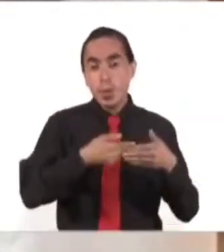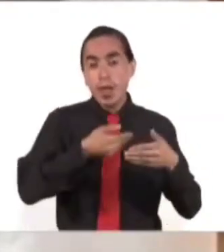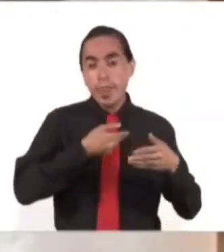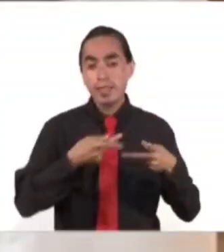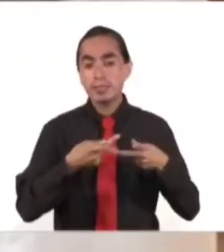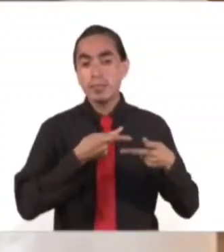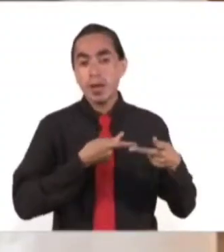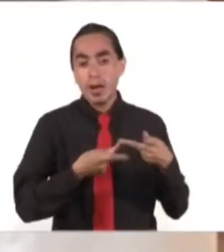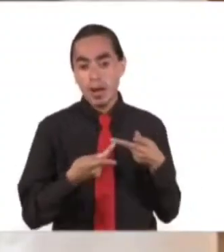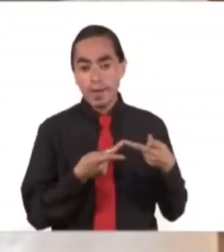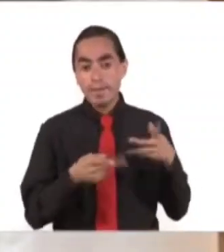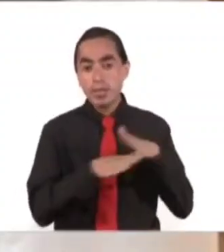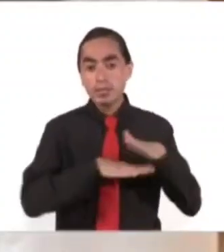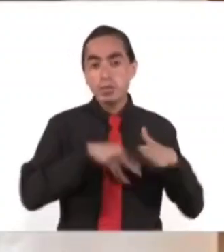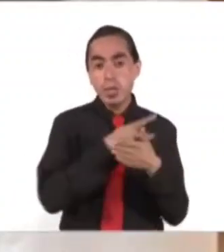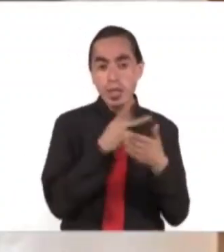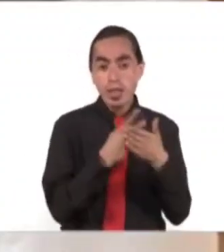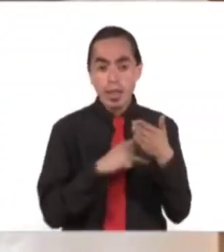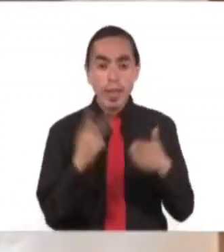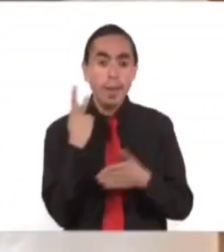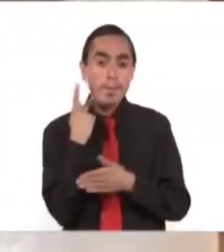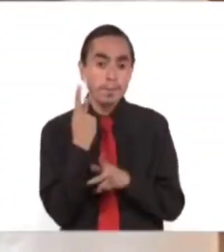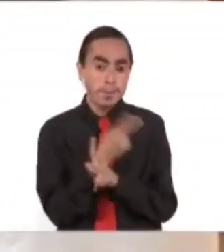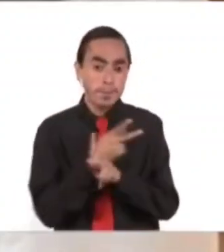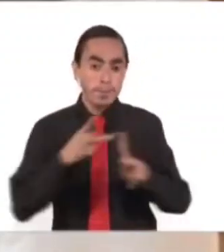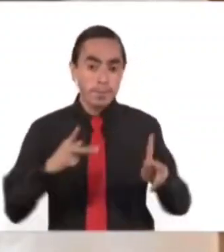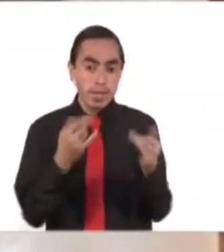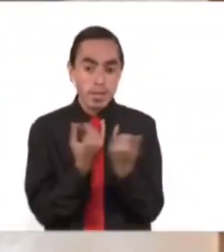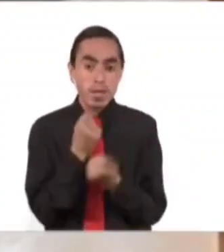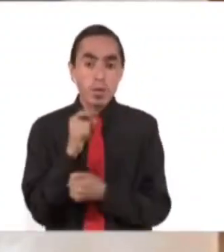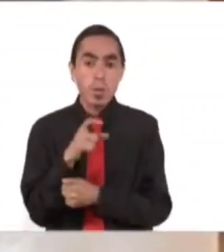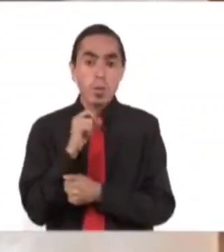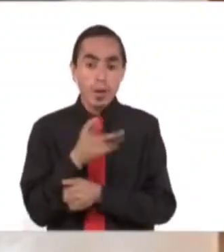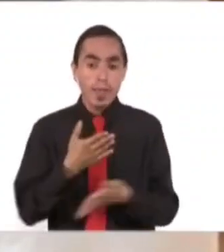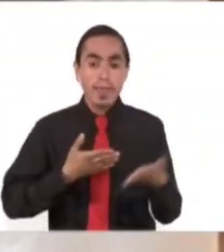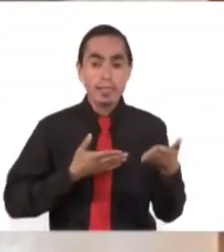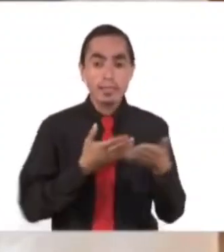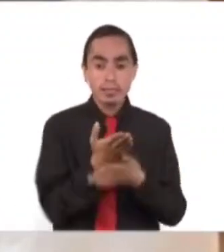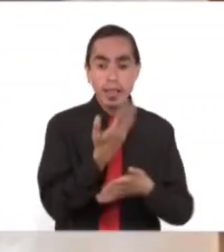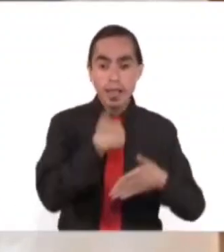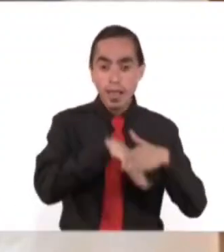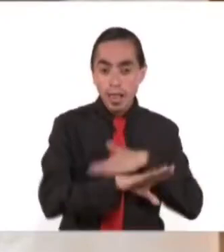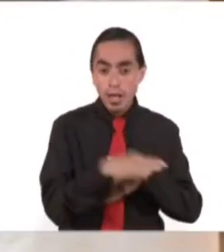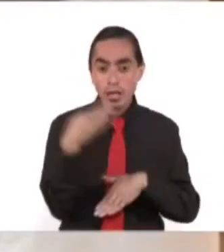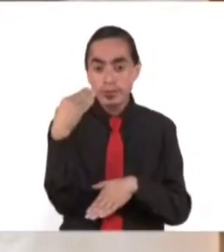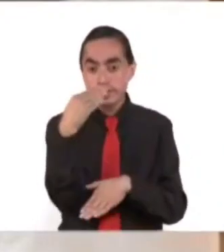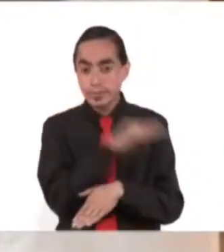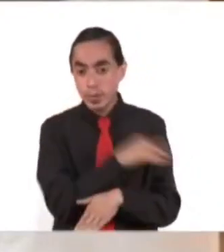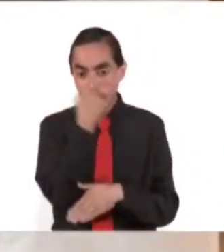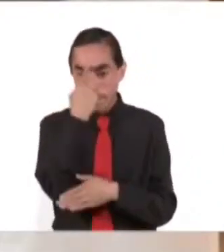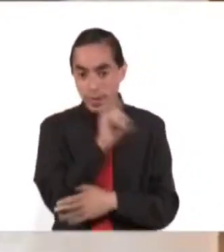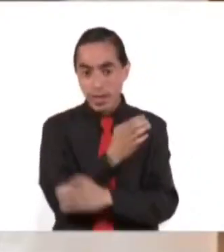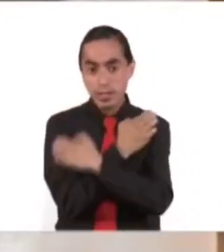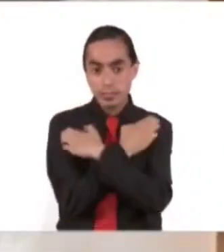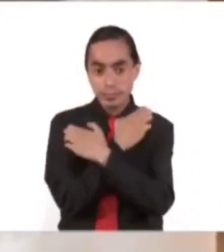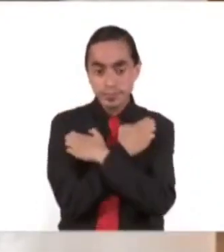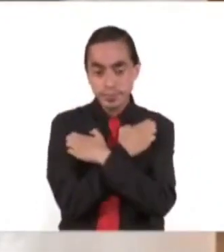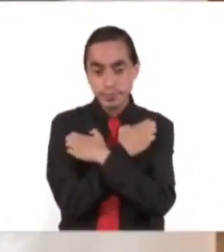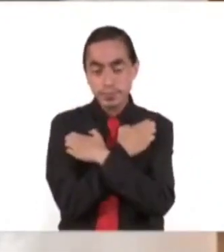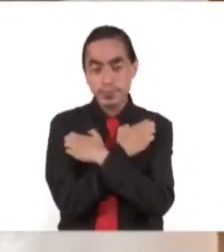en materia de políticas públicas, sino el acceso gratuito y amplio a la educación,